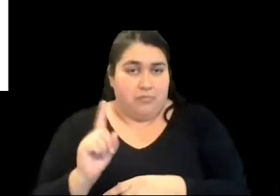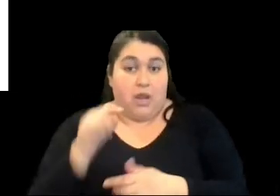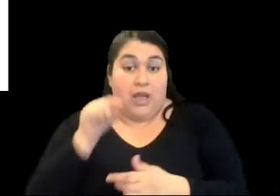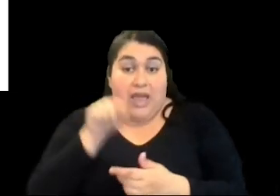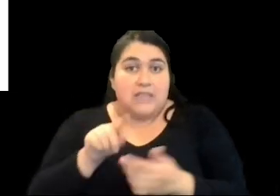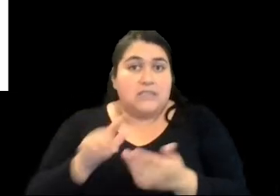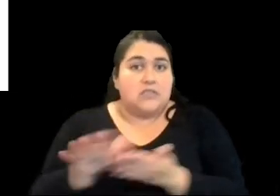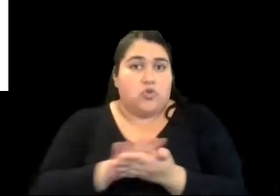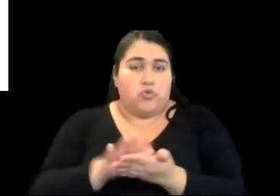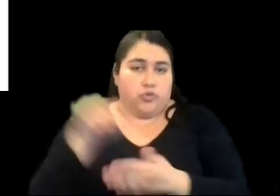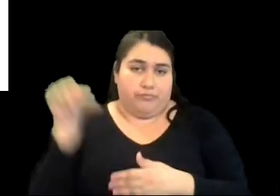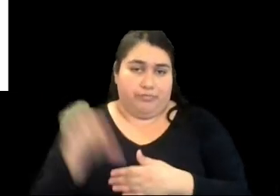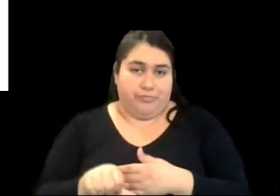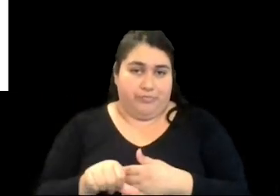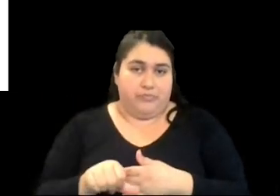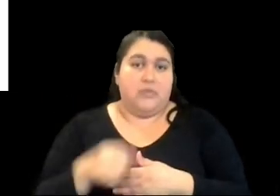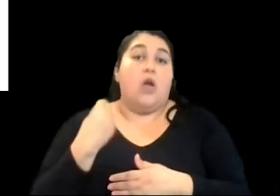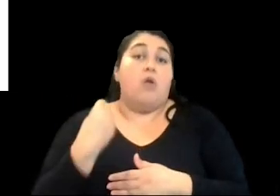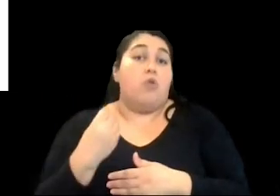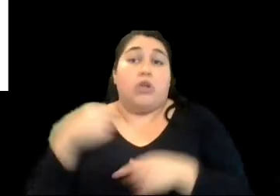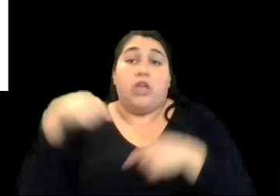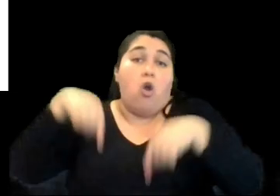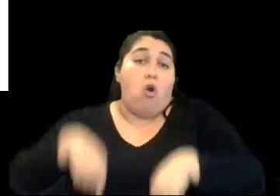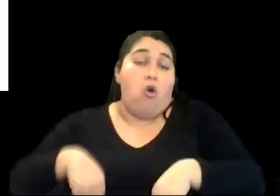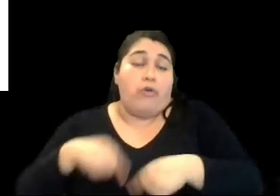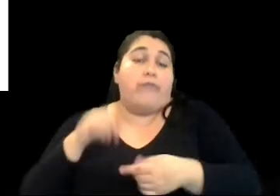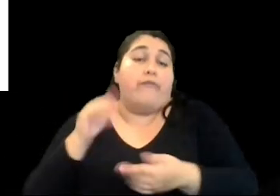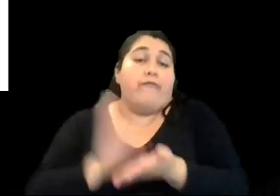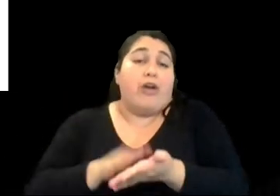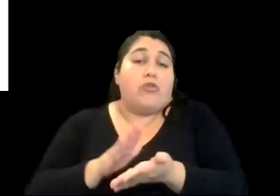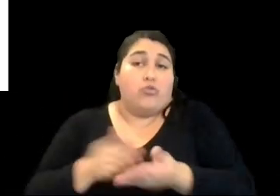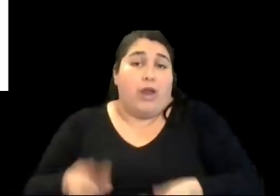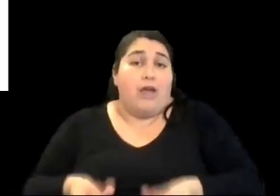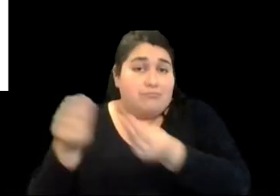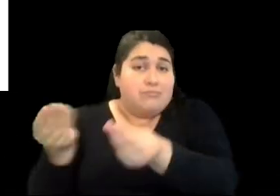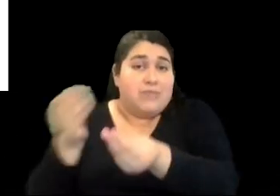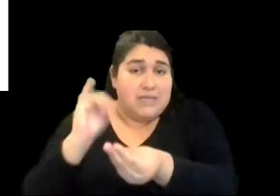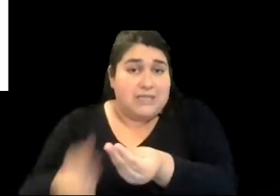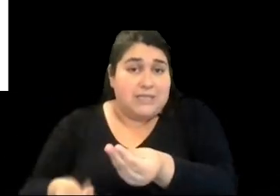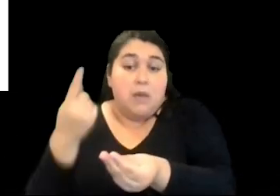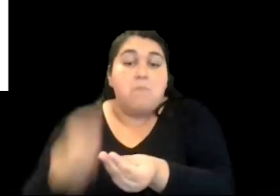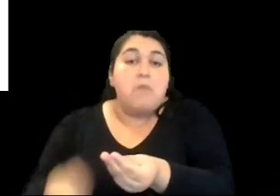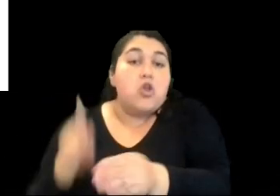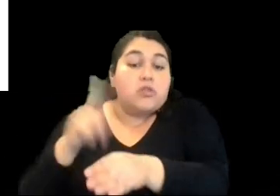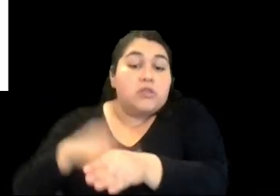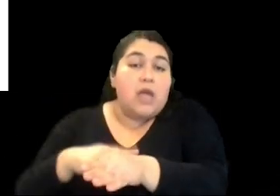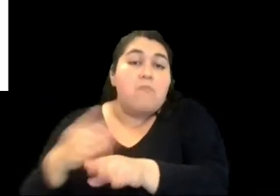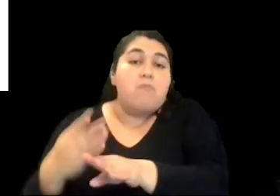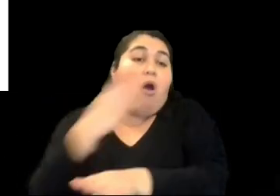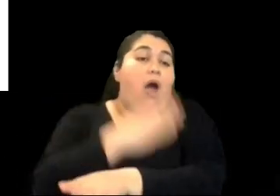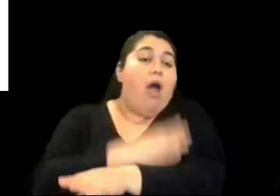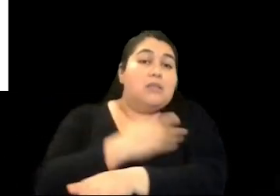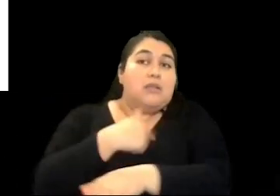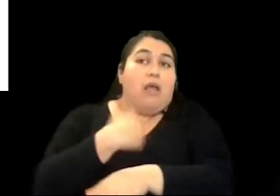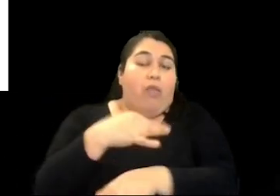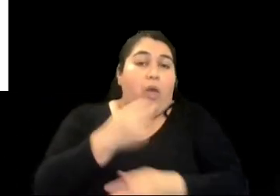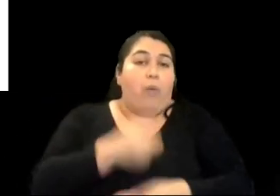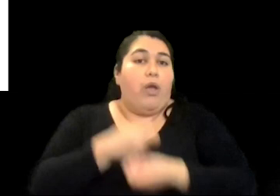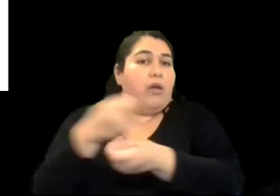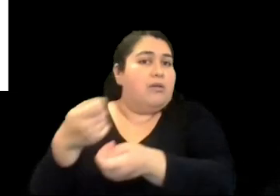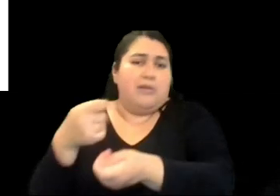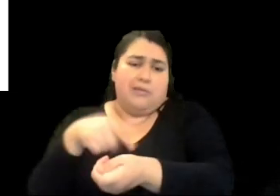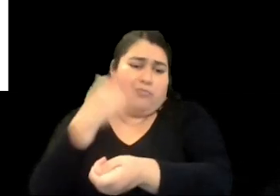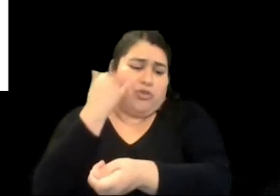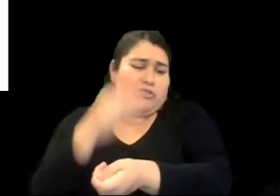hecho, porque puedo hacer la factura hoy, pero el momento temporal en el que tendría que haberla realizado ya sucedió, ya pasó. Es